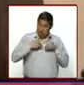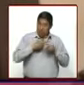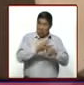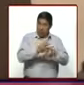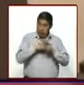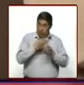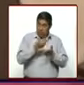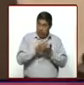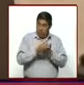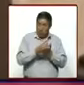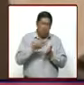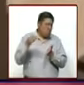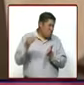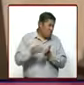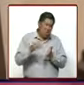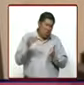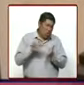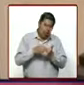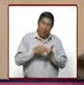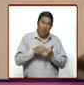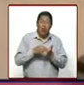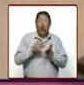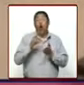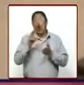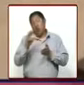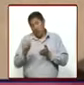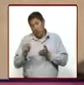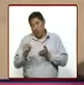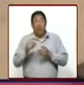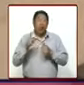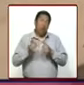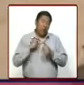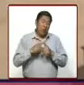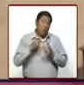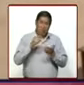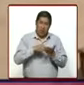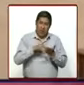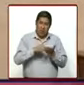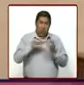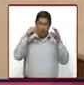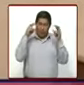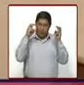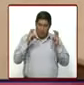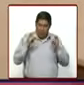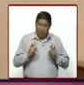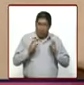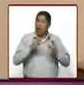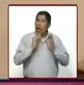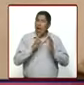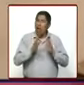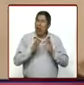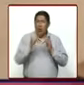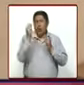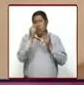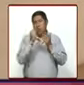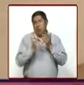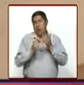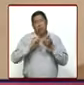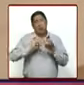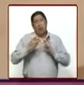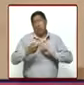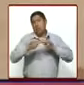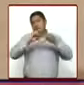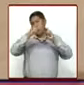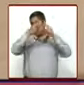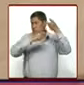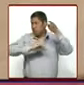créditos millonarios. En primera instancia se había debatido de que estos temas se hablen en los primeros puntos, pero fueron